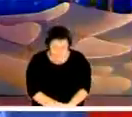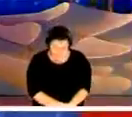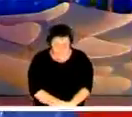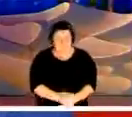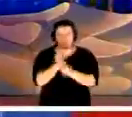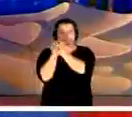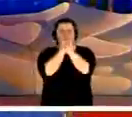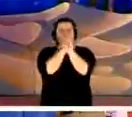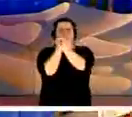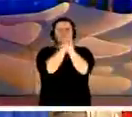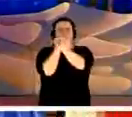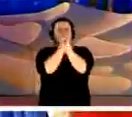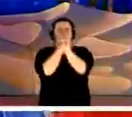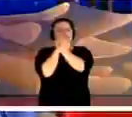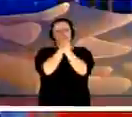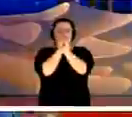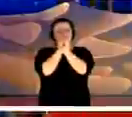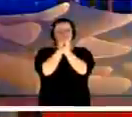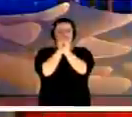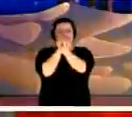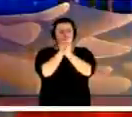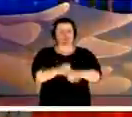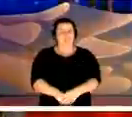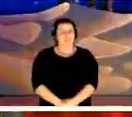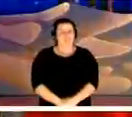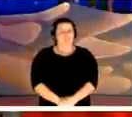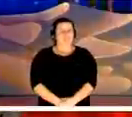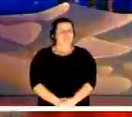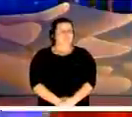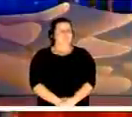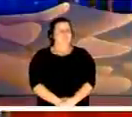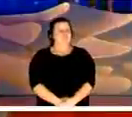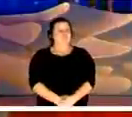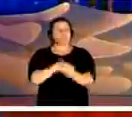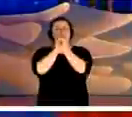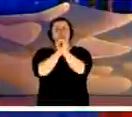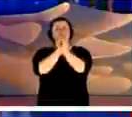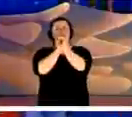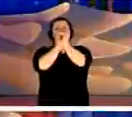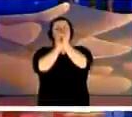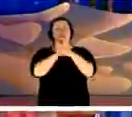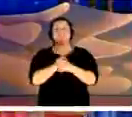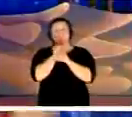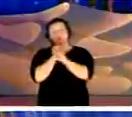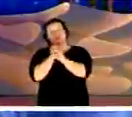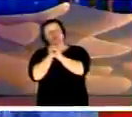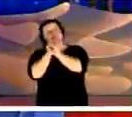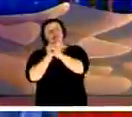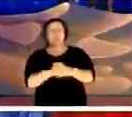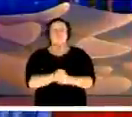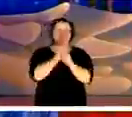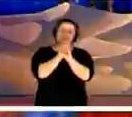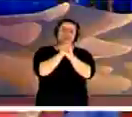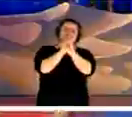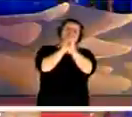un burro en el escenario. Y vienen cargaditos de carnaval, como siempre. A ver si se cae ese hombre. No, ahí está bien. Buen jinete.